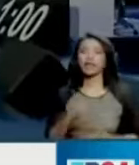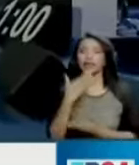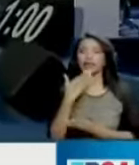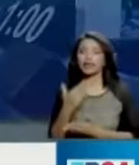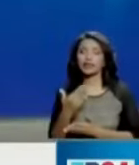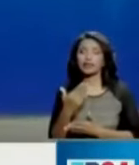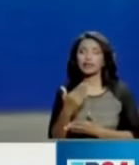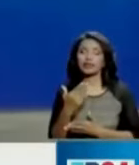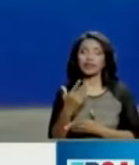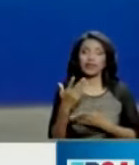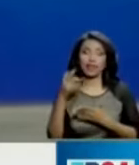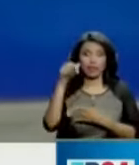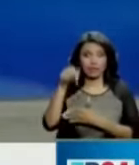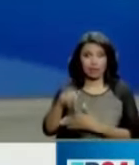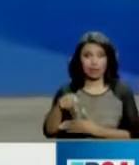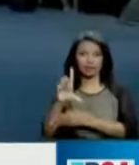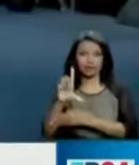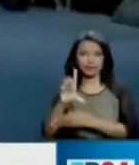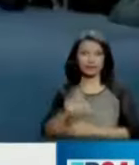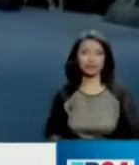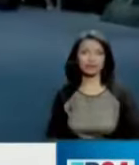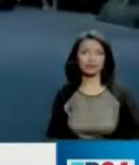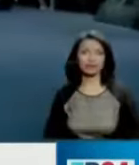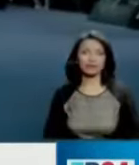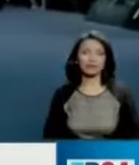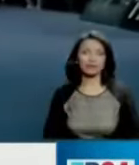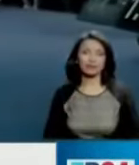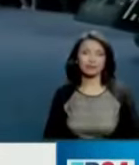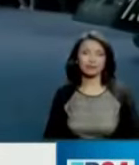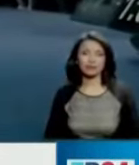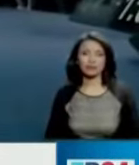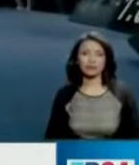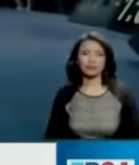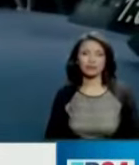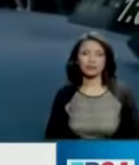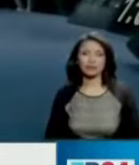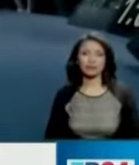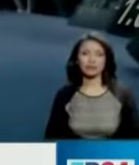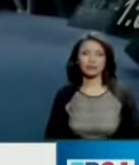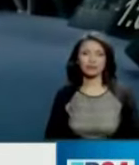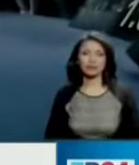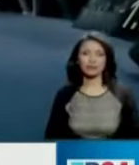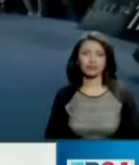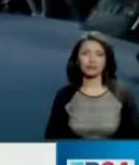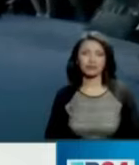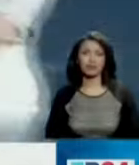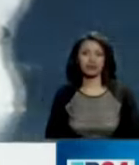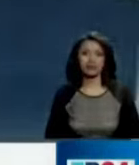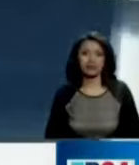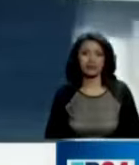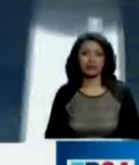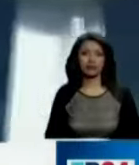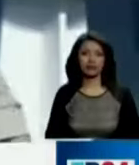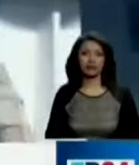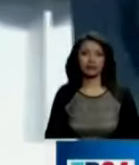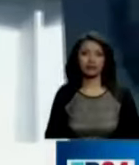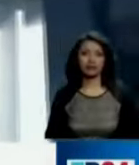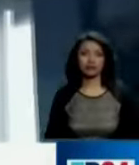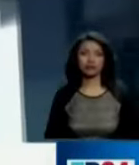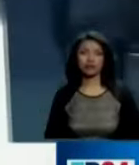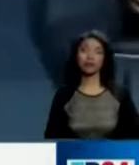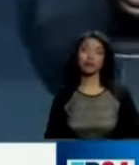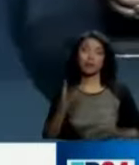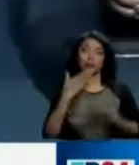un país donde los salarios son bajos, donde la acumulación de la riqueza está en 115 personas. La desigualdad,